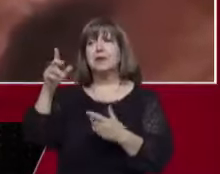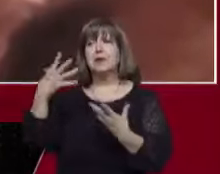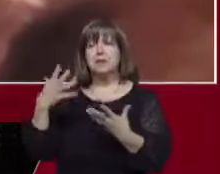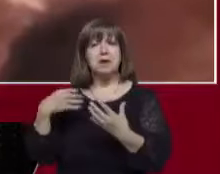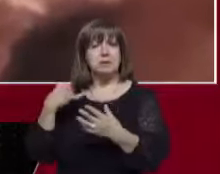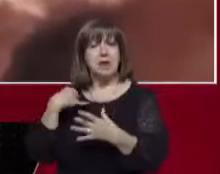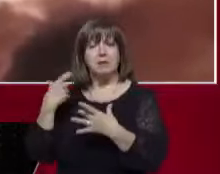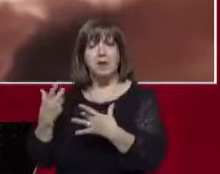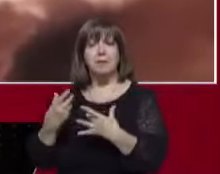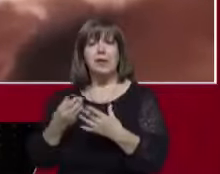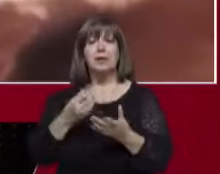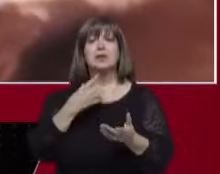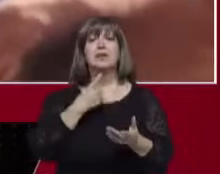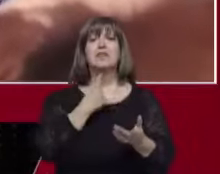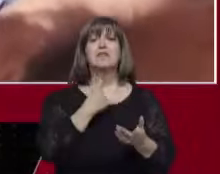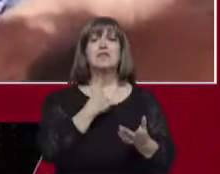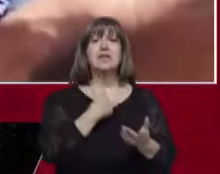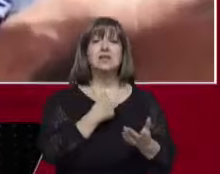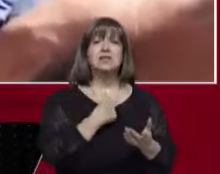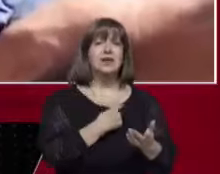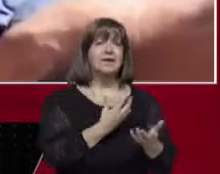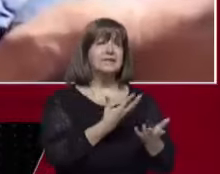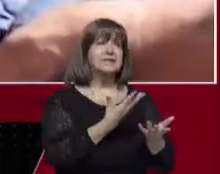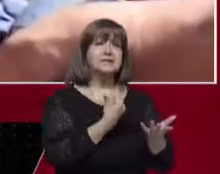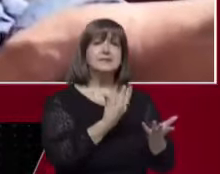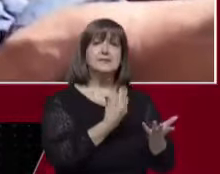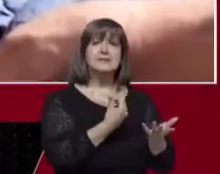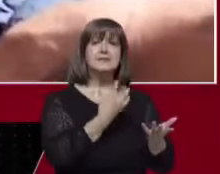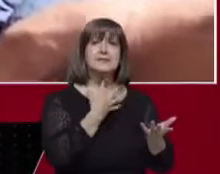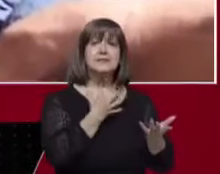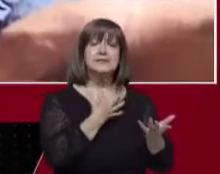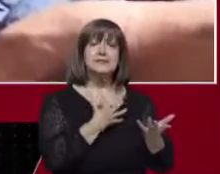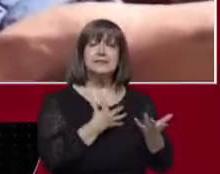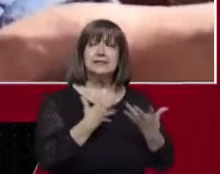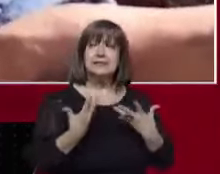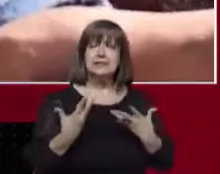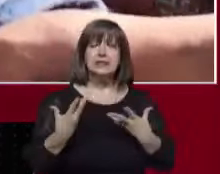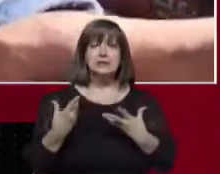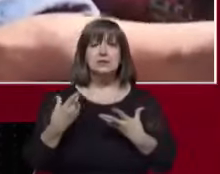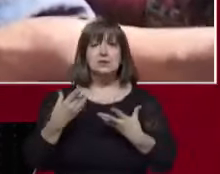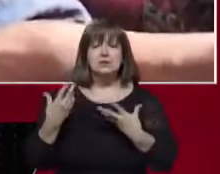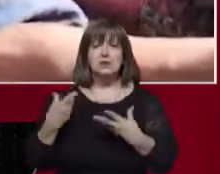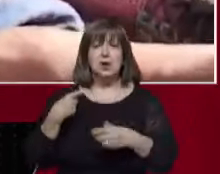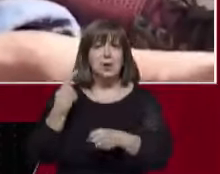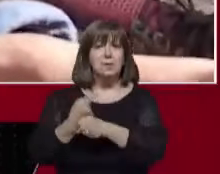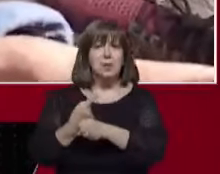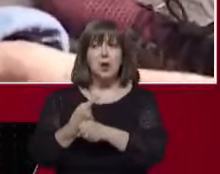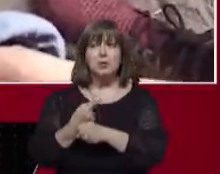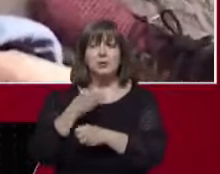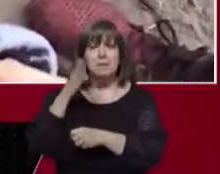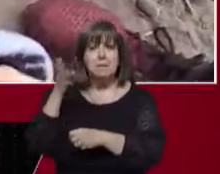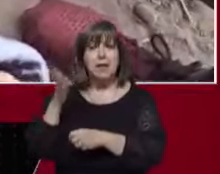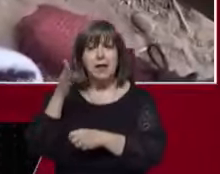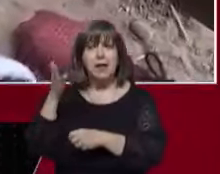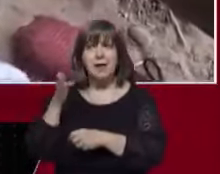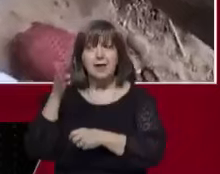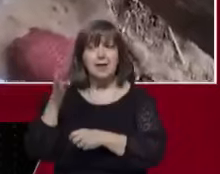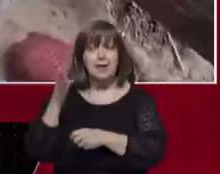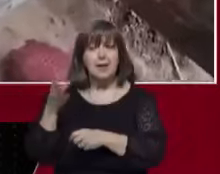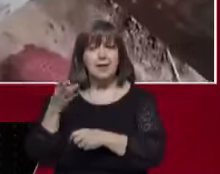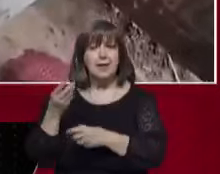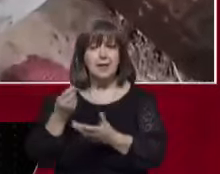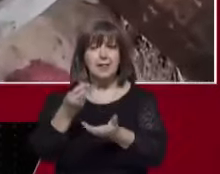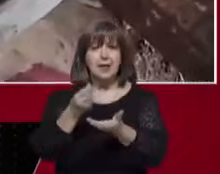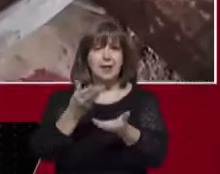Y bueno, las adicciones me prohibían a poder hacer cosas buenas con el